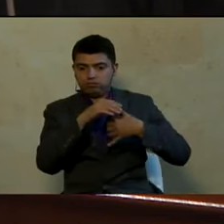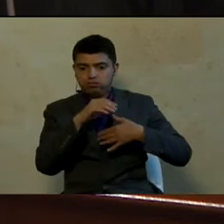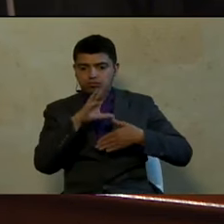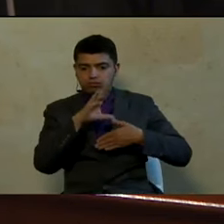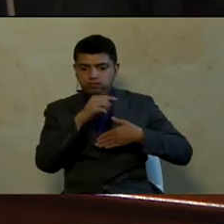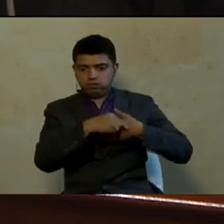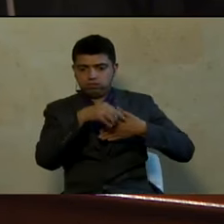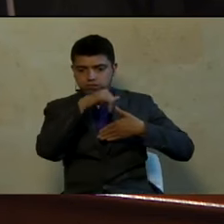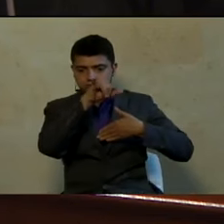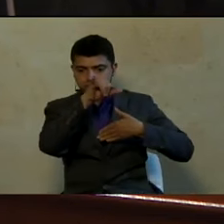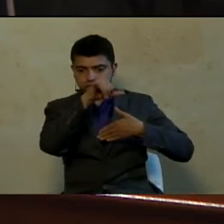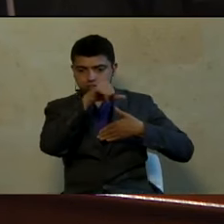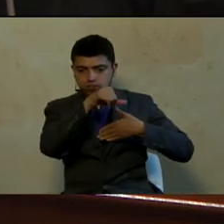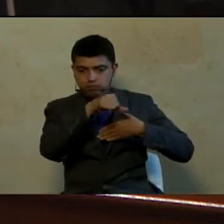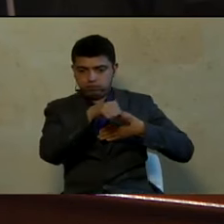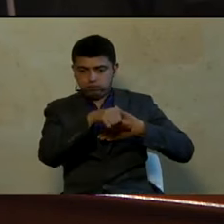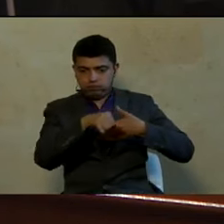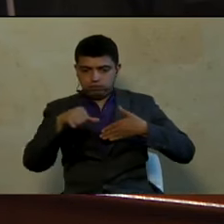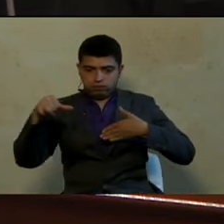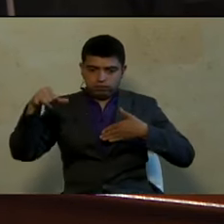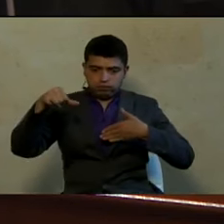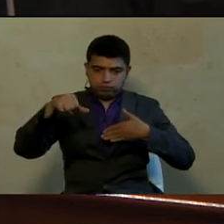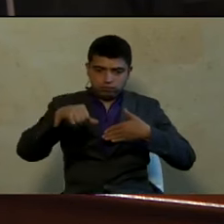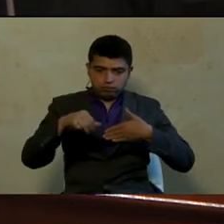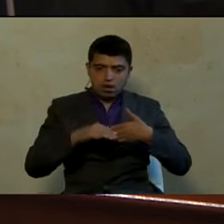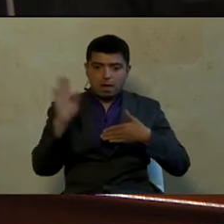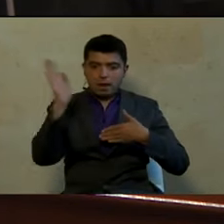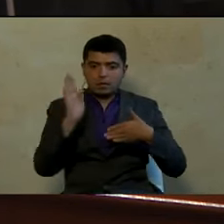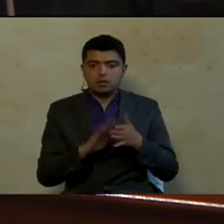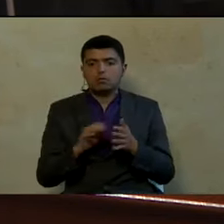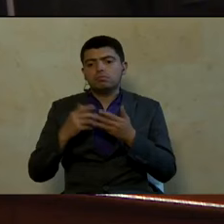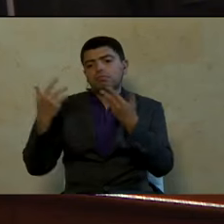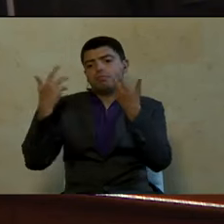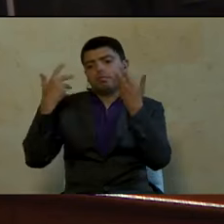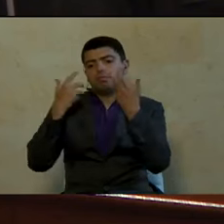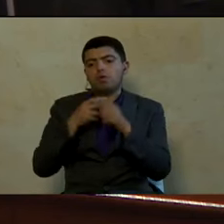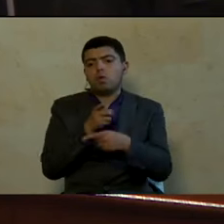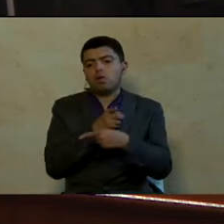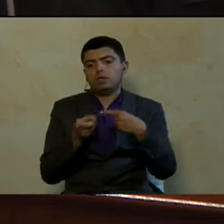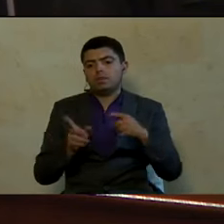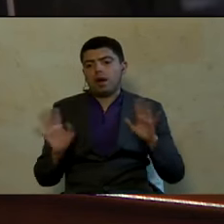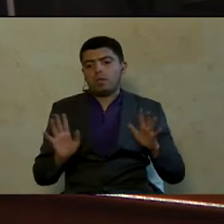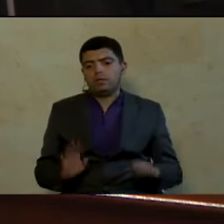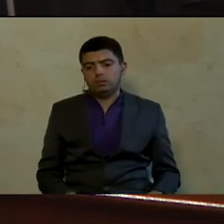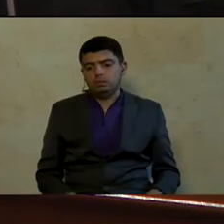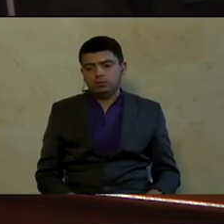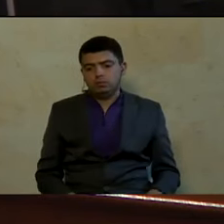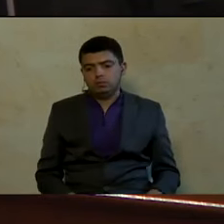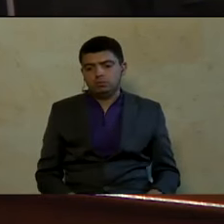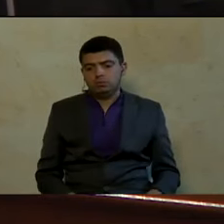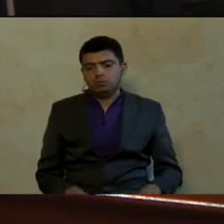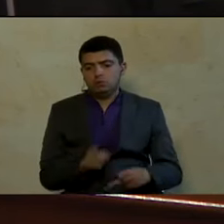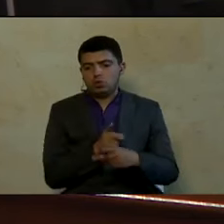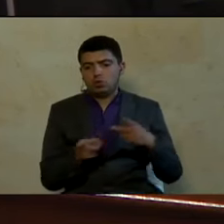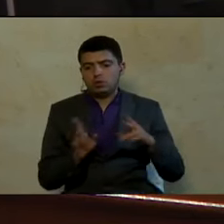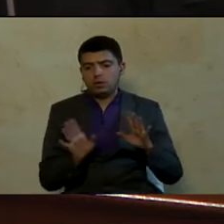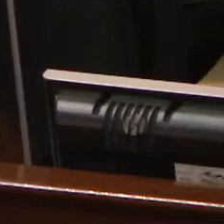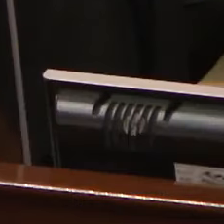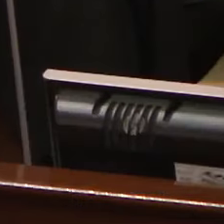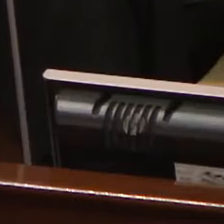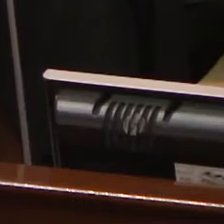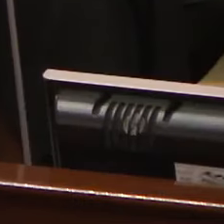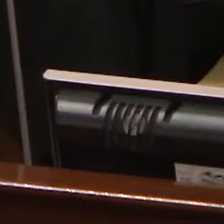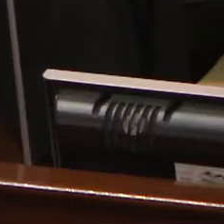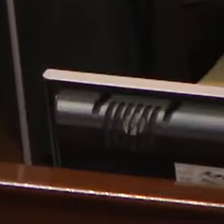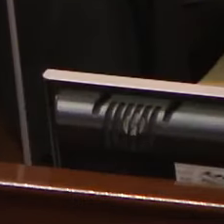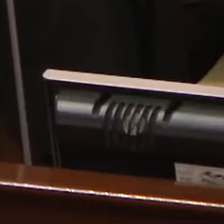semana hasta de un mes eso no me vuelve especialista en cirugía plástica ni ese